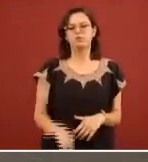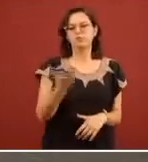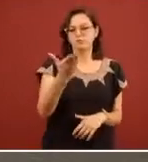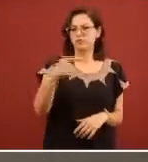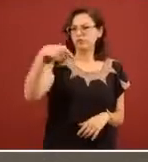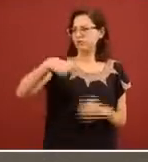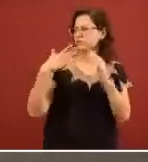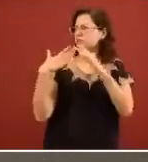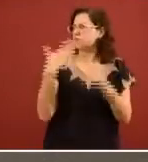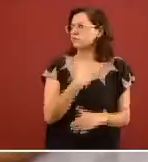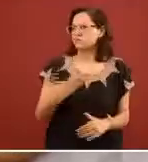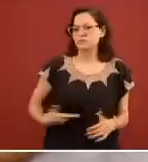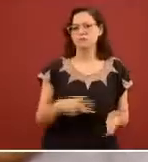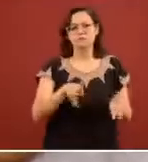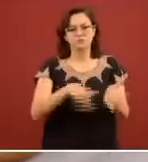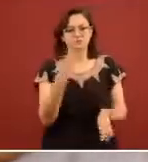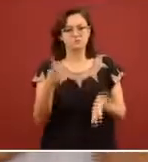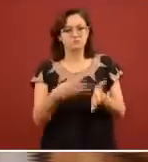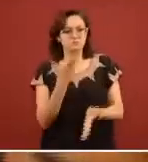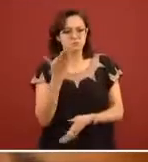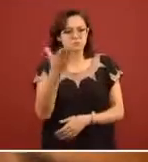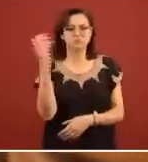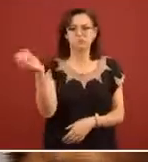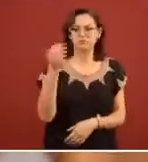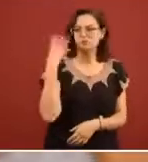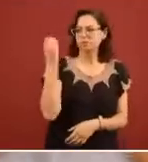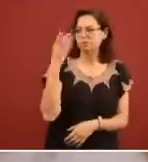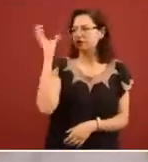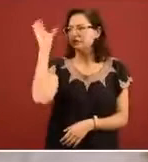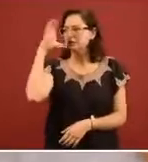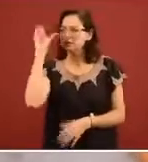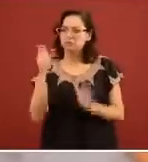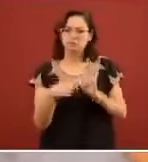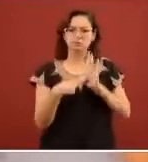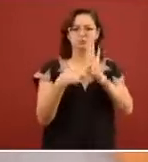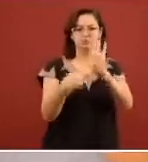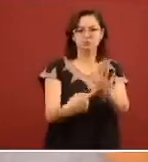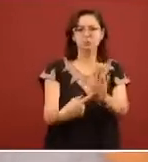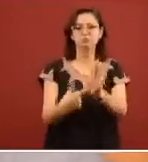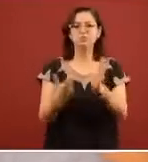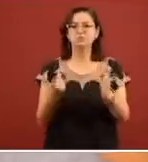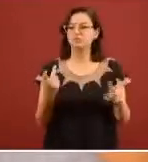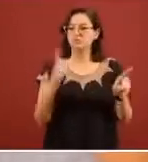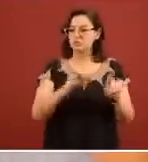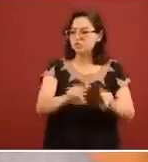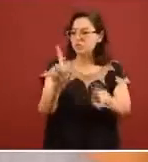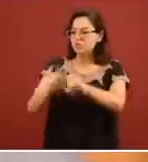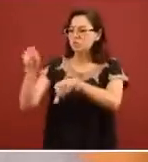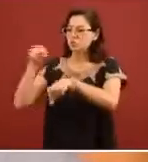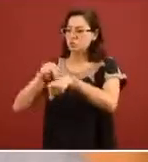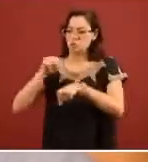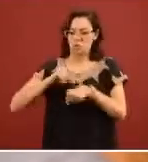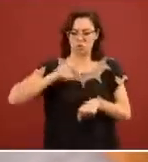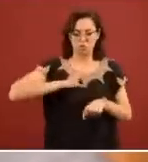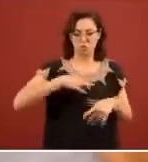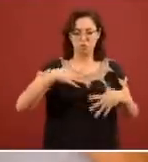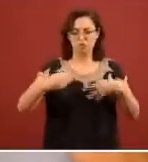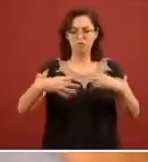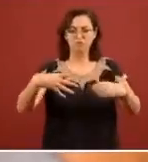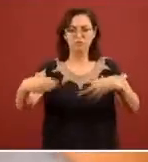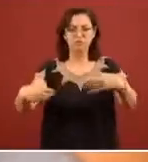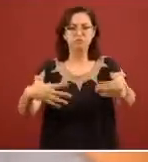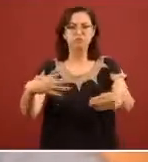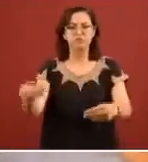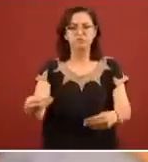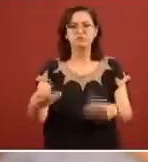Nacional, hemos conocido la evidencia científica de epidemiólogos que nos dicen el por